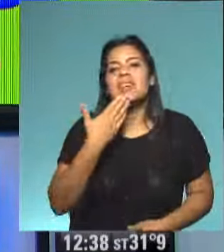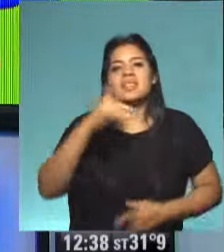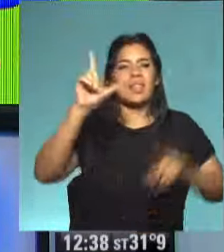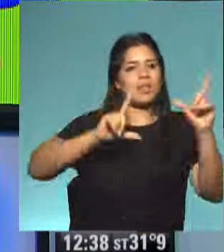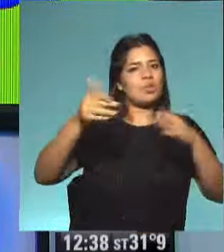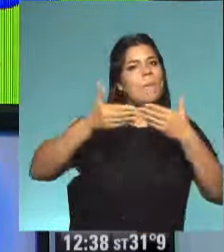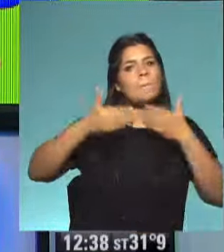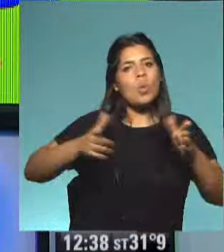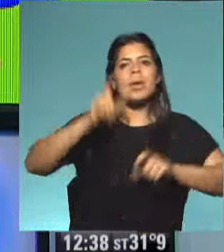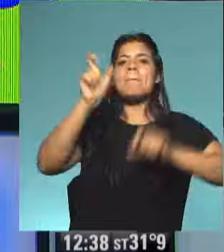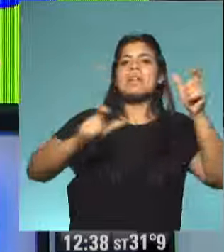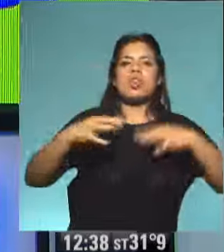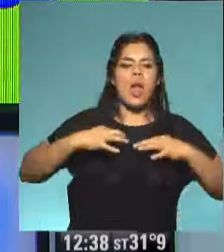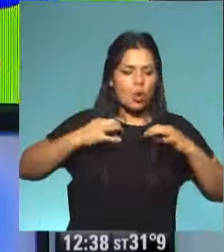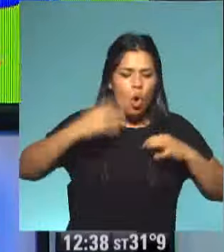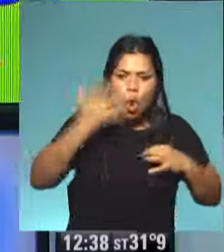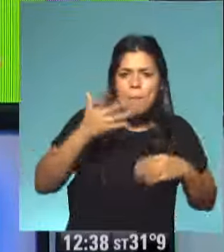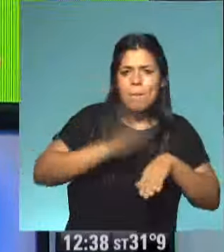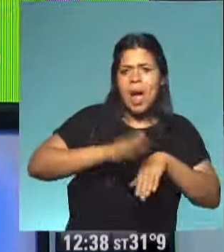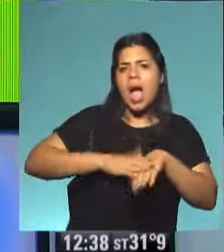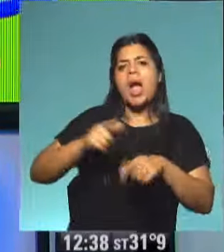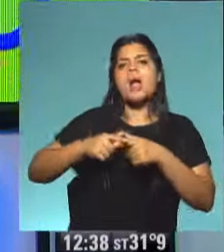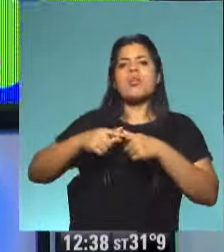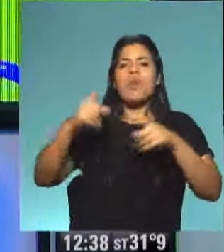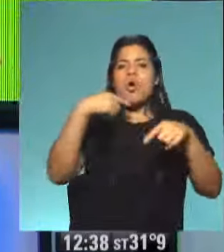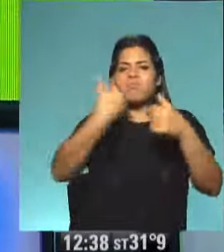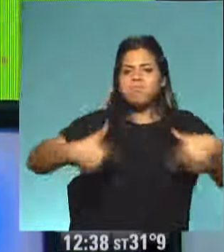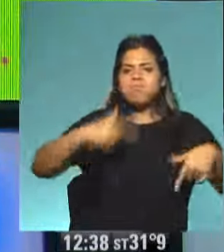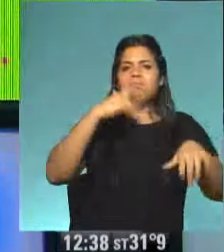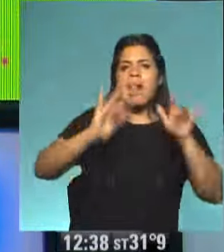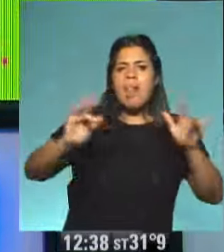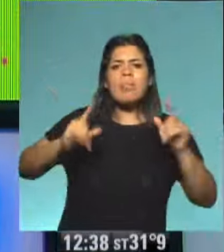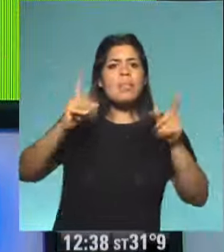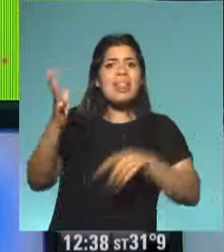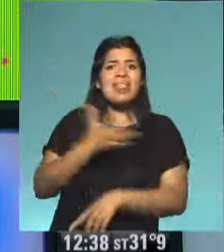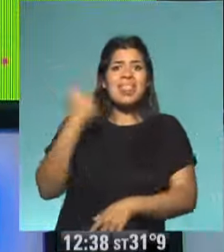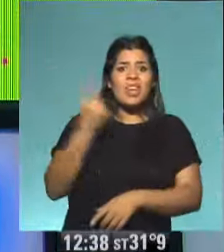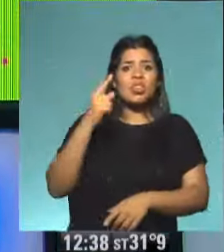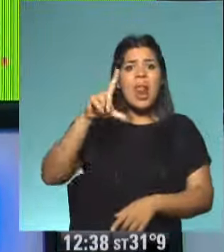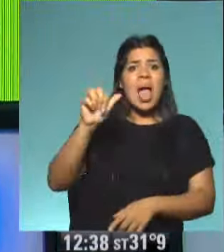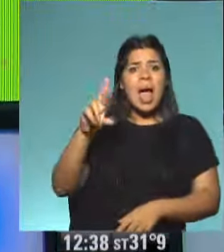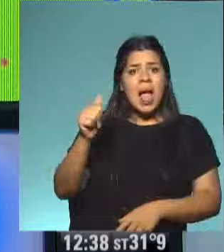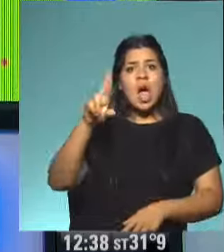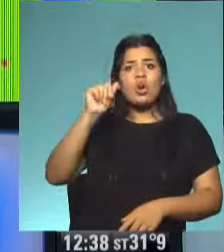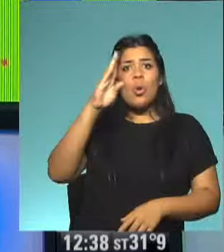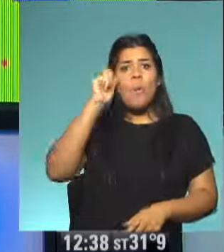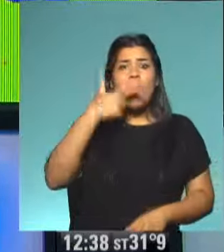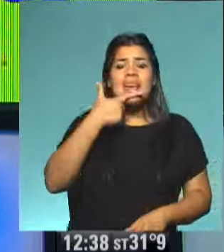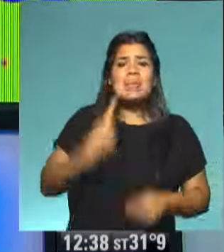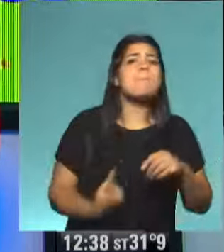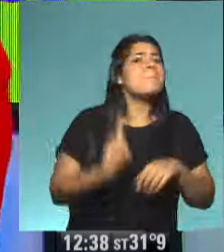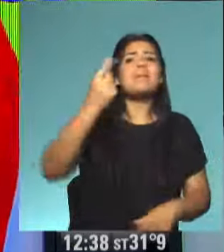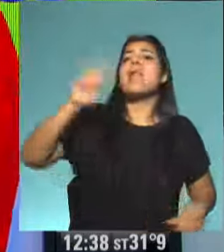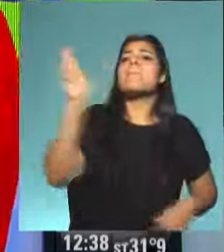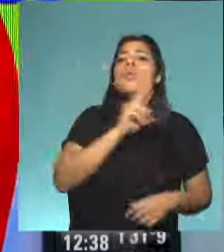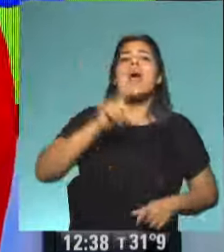gente de vestuario, de utilería, a nuestra directora, Lala Roble. Tuvimos la primer directora mujer de la TV